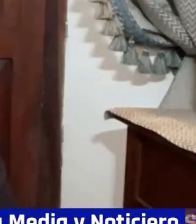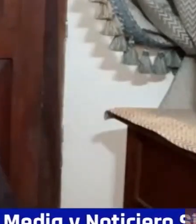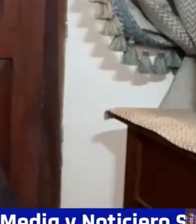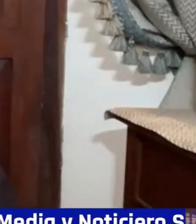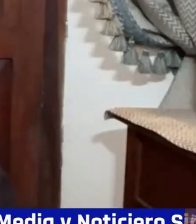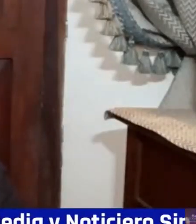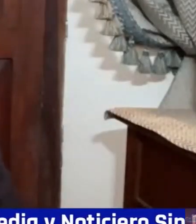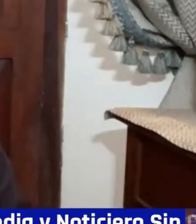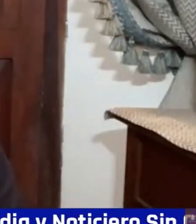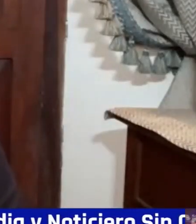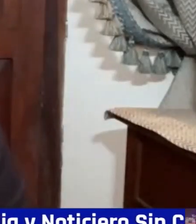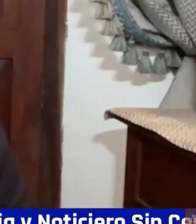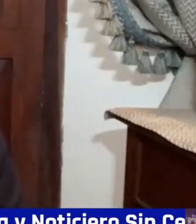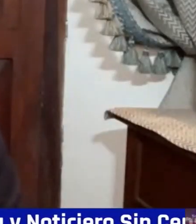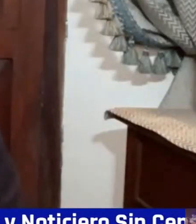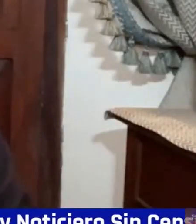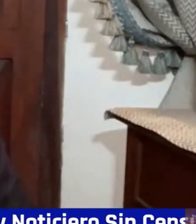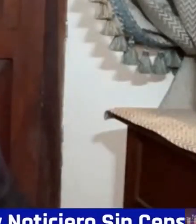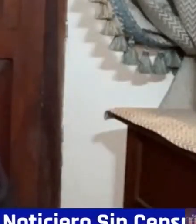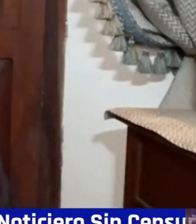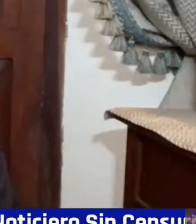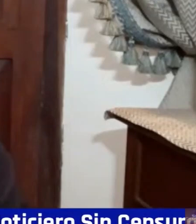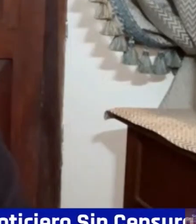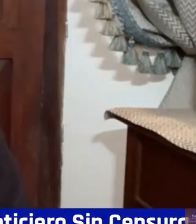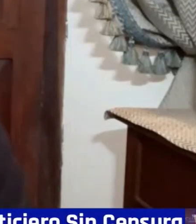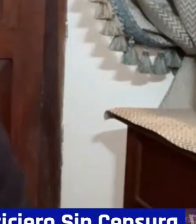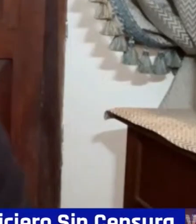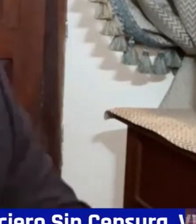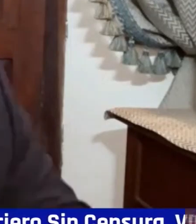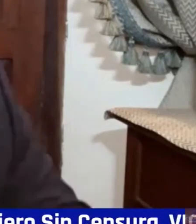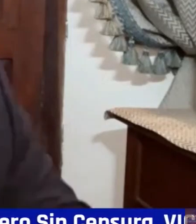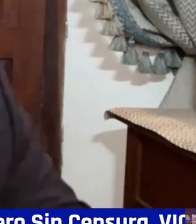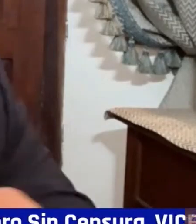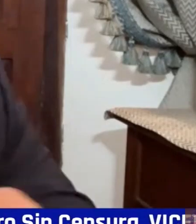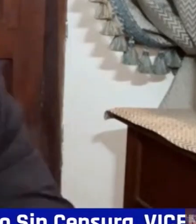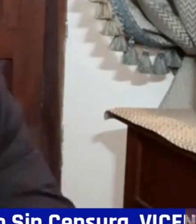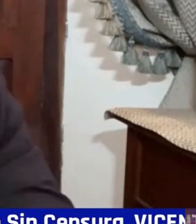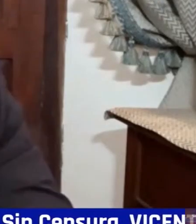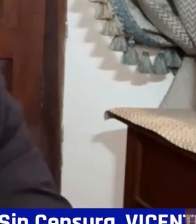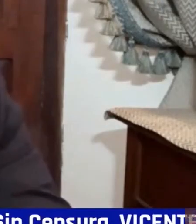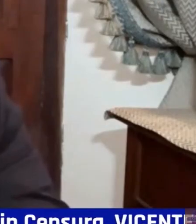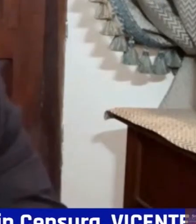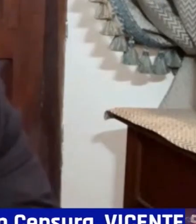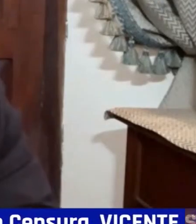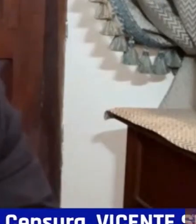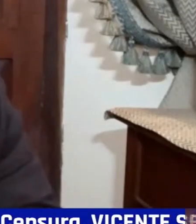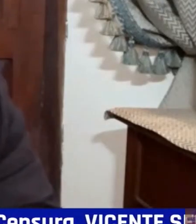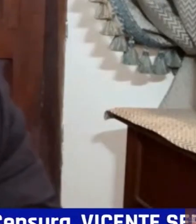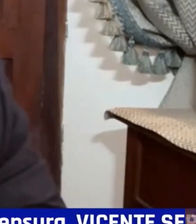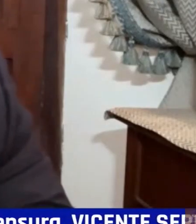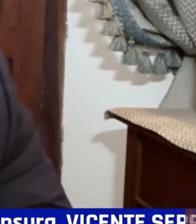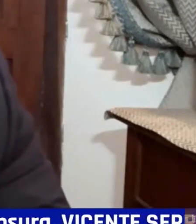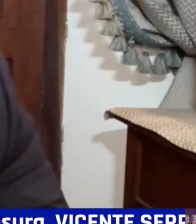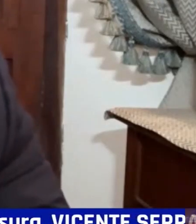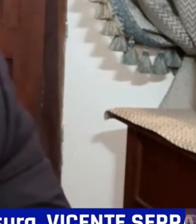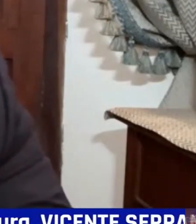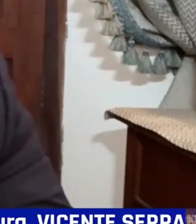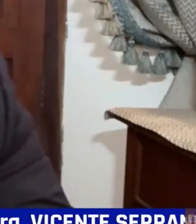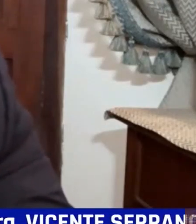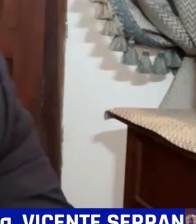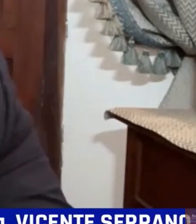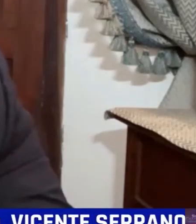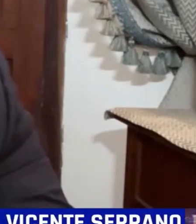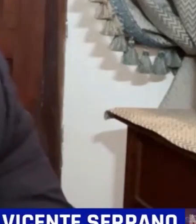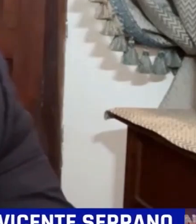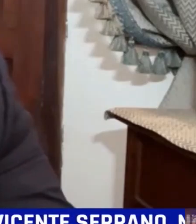y después le preguntamos su opinión y escuchamos los comentarios tanto del diputado Mauricio Cantú como del